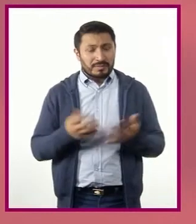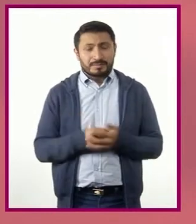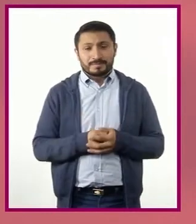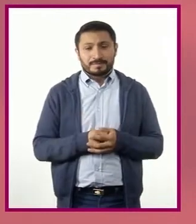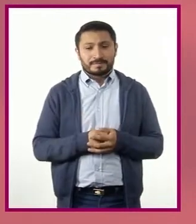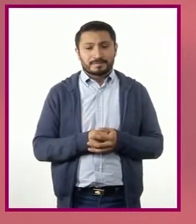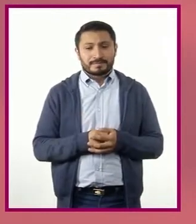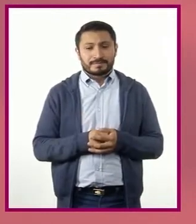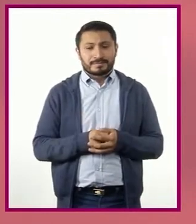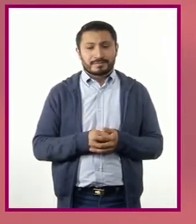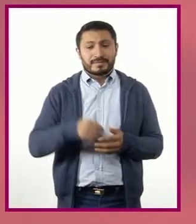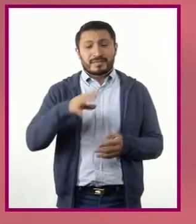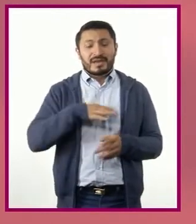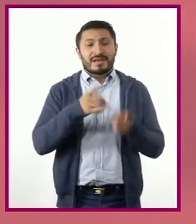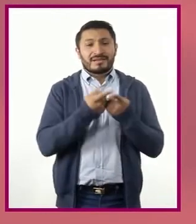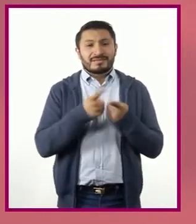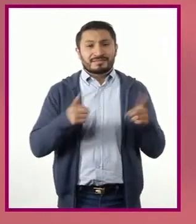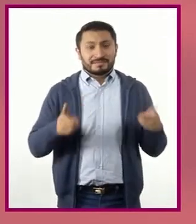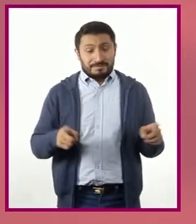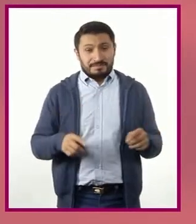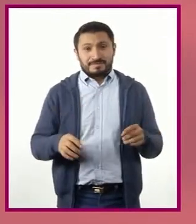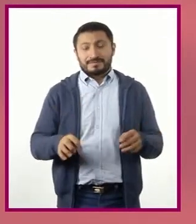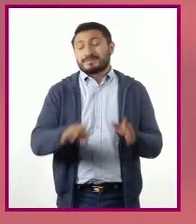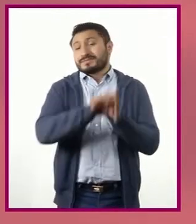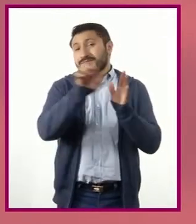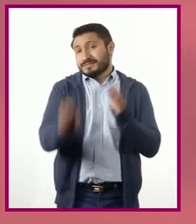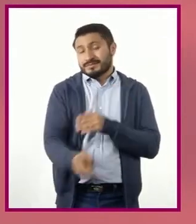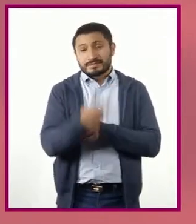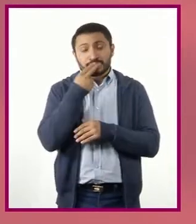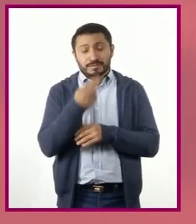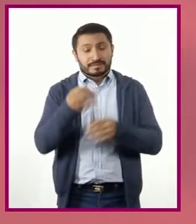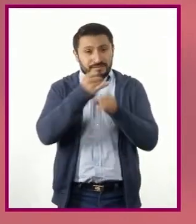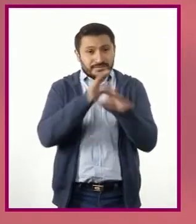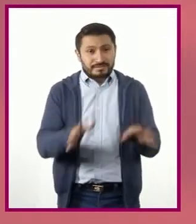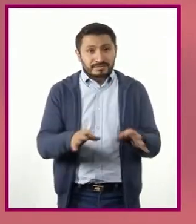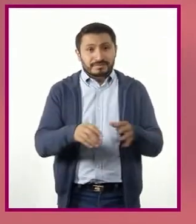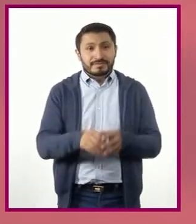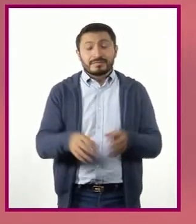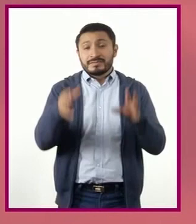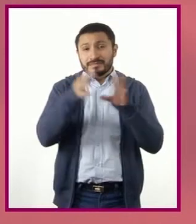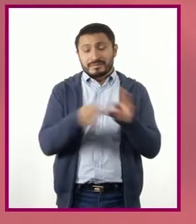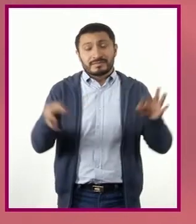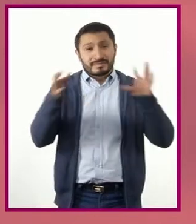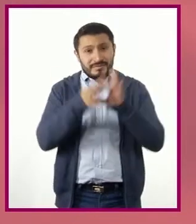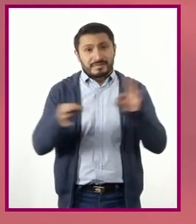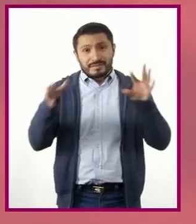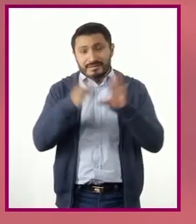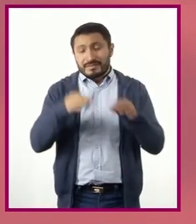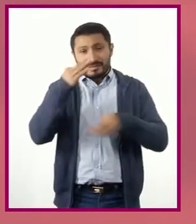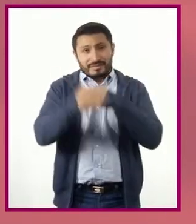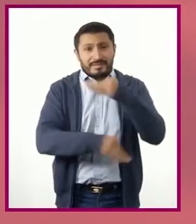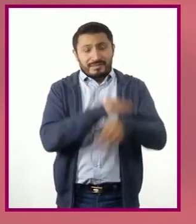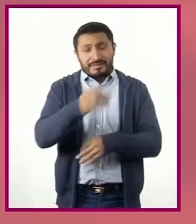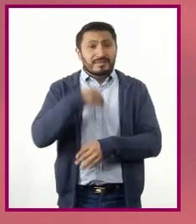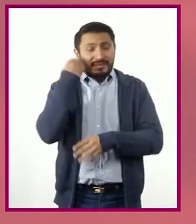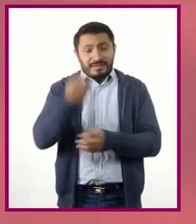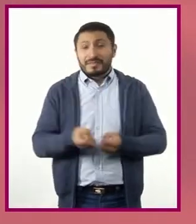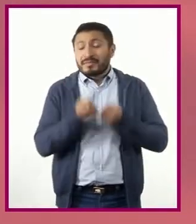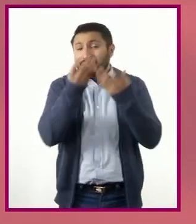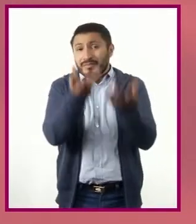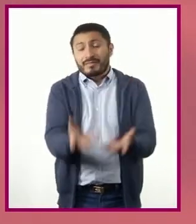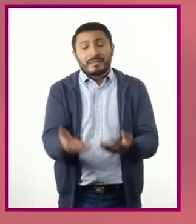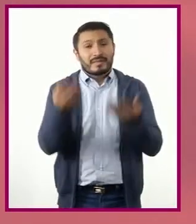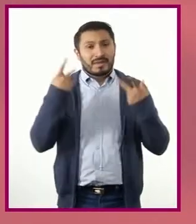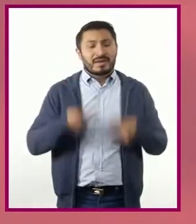Ya que tenemos nuestro desarrollo, ejemplifiquemos nuestra información y expresemos todo lo que queremos dar a conocer a